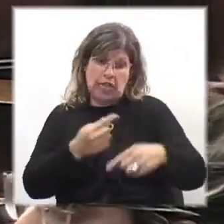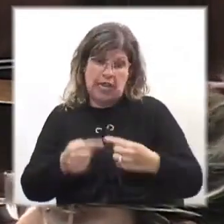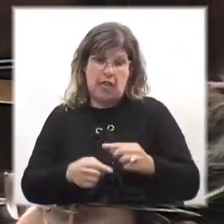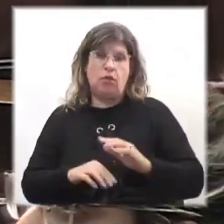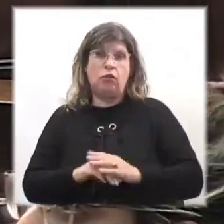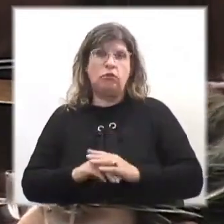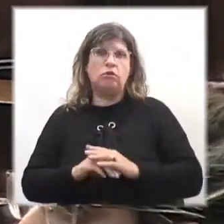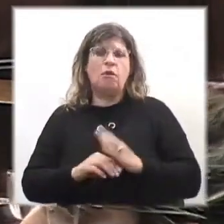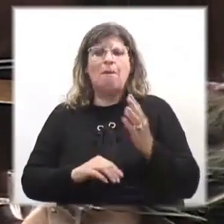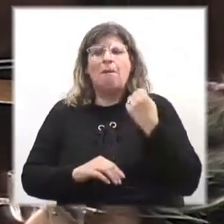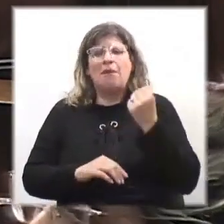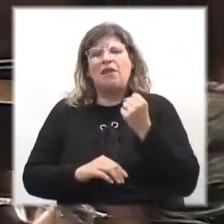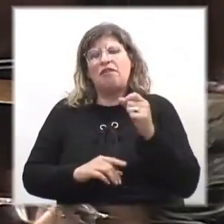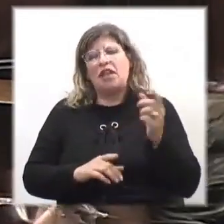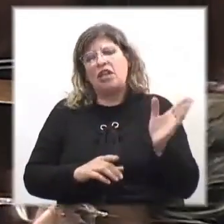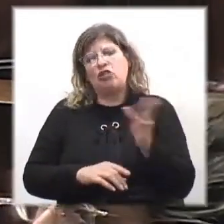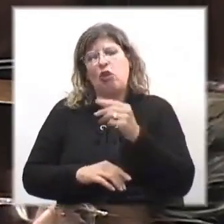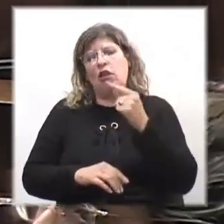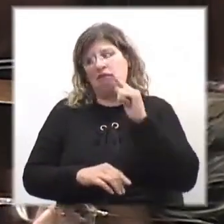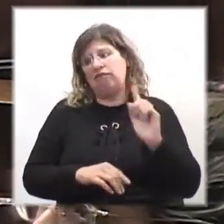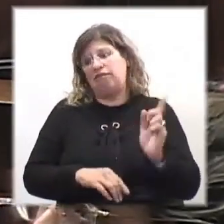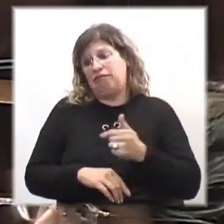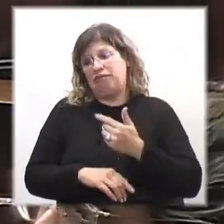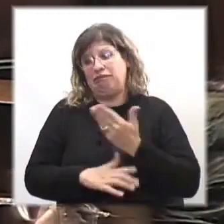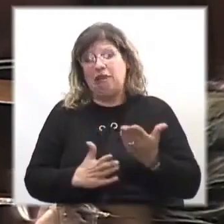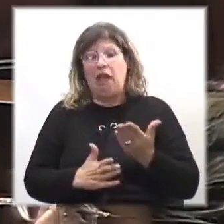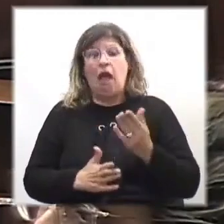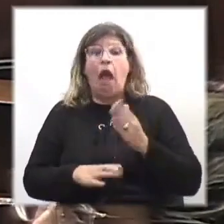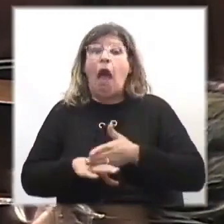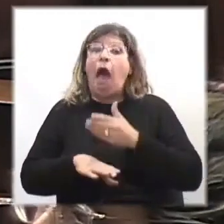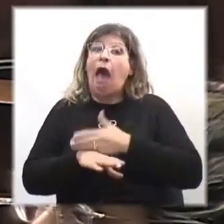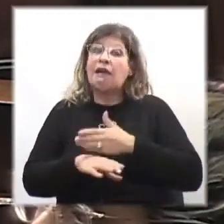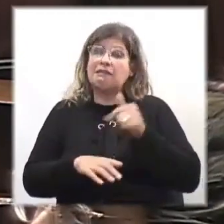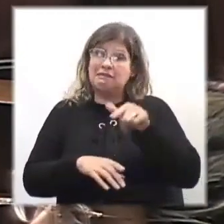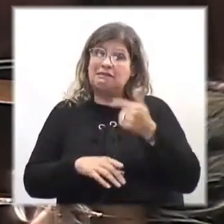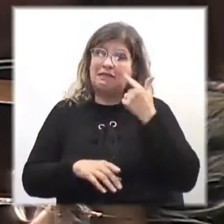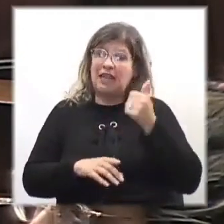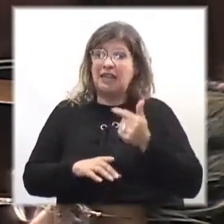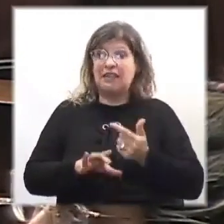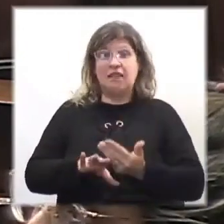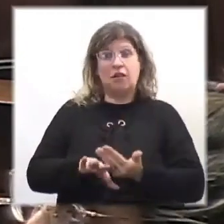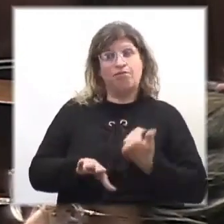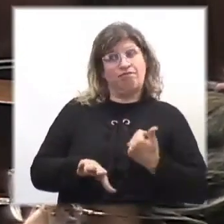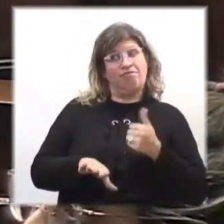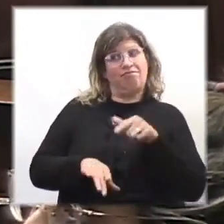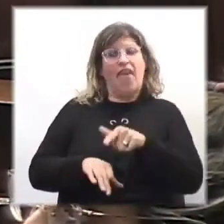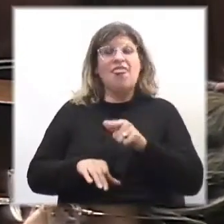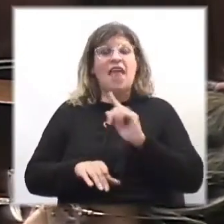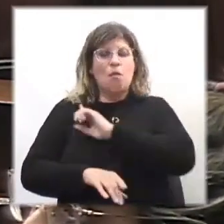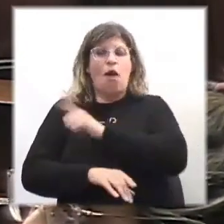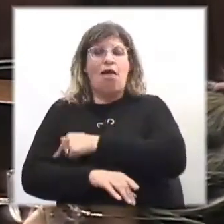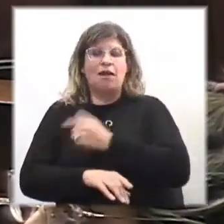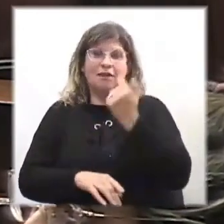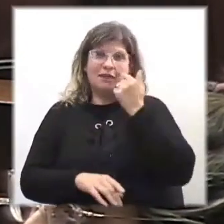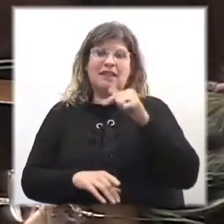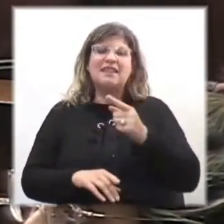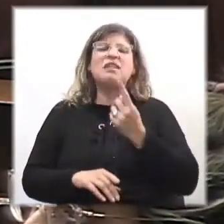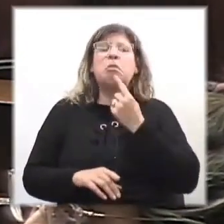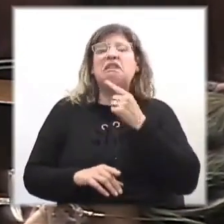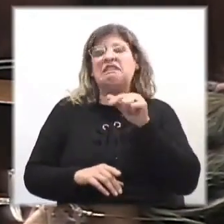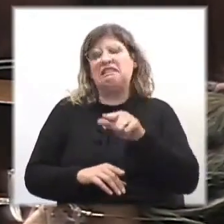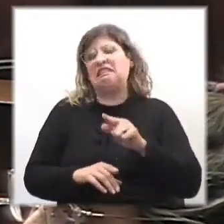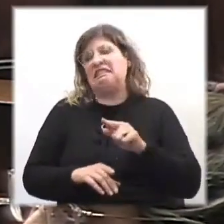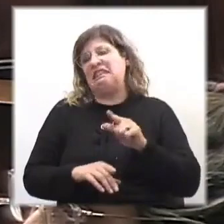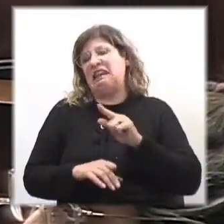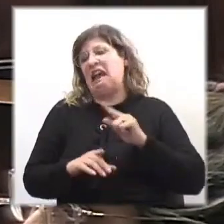prefieren todas esas ridiculeces antes que verse fuera del poder es política de la más chiquita